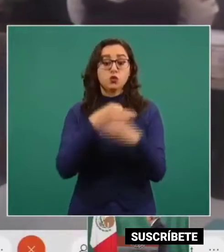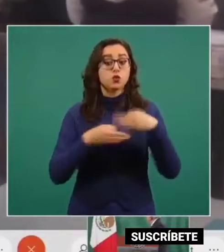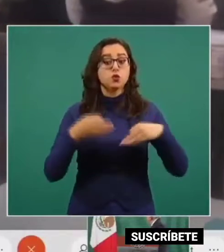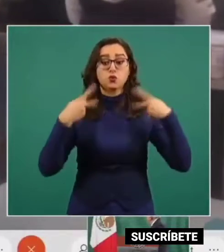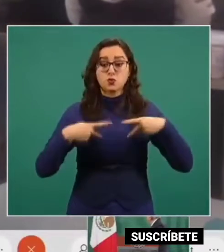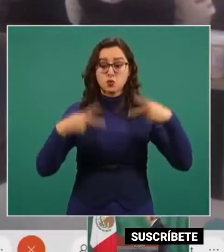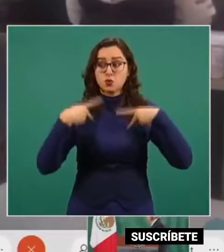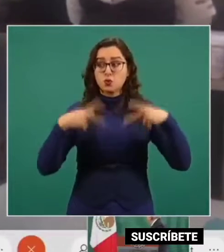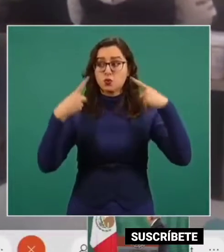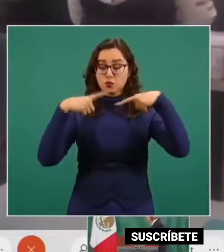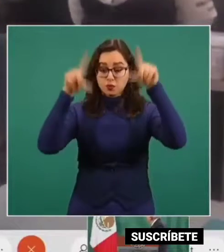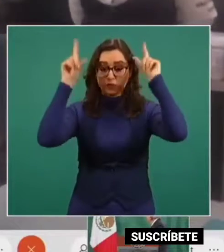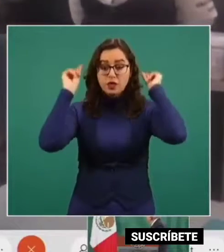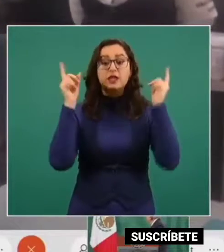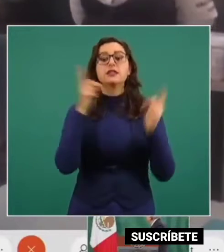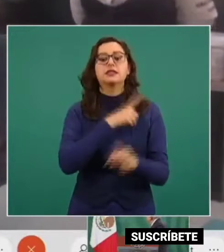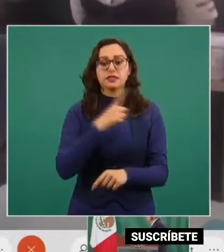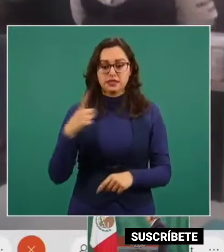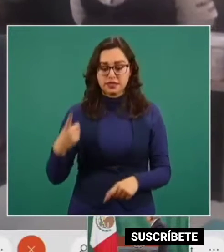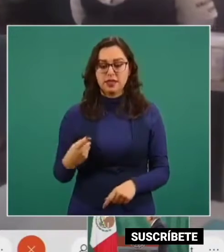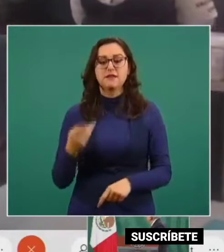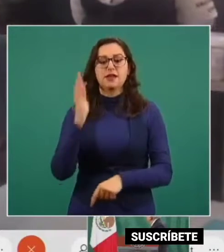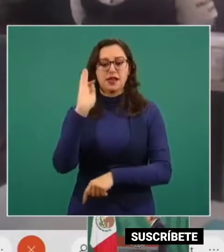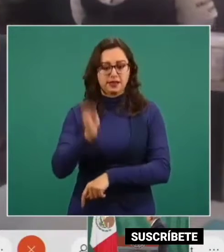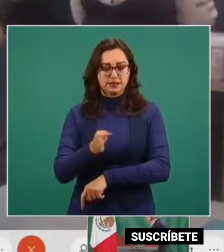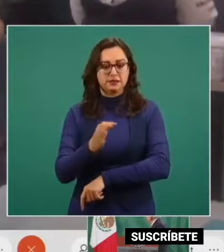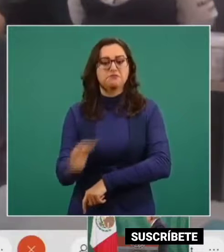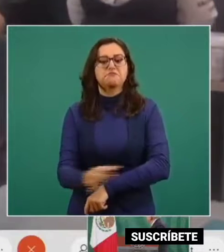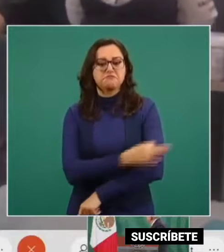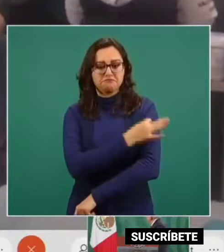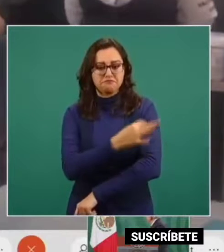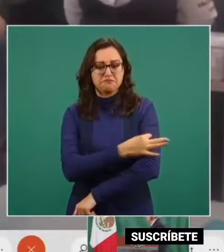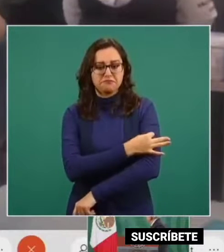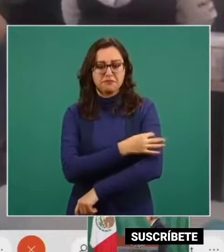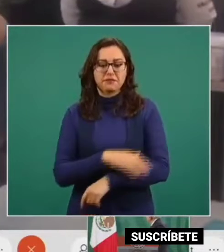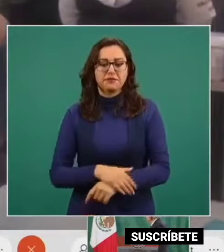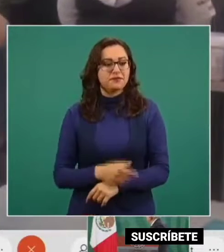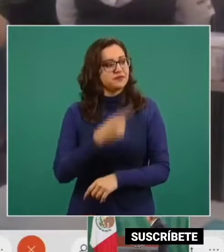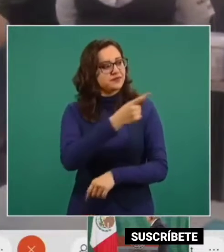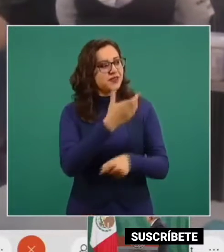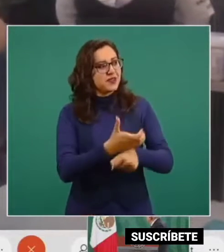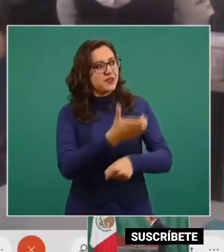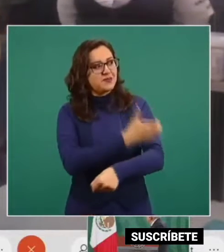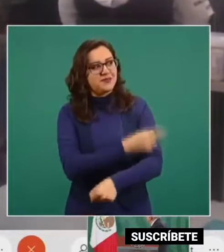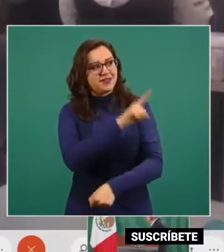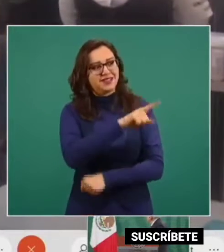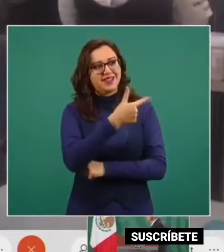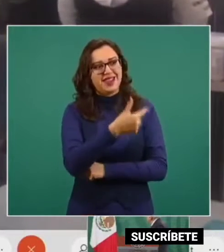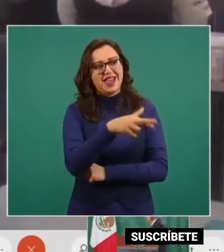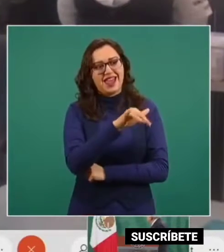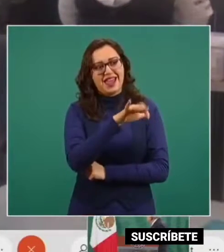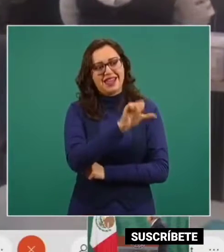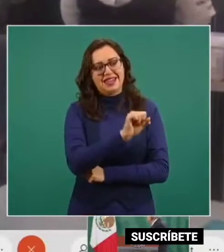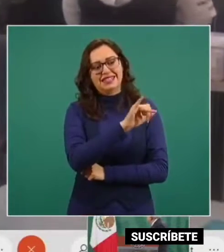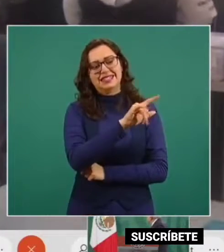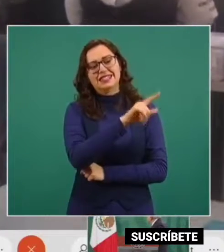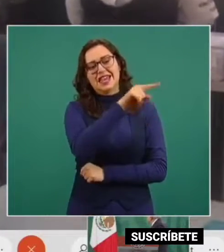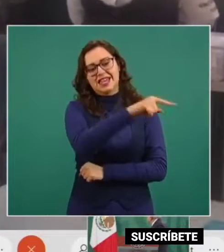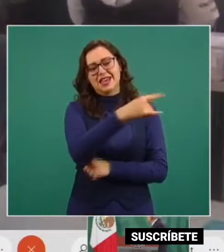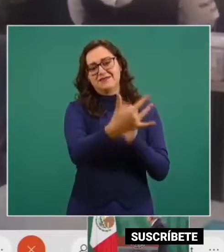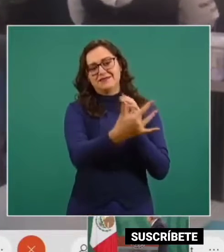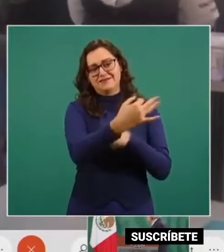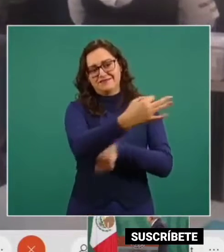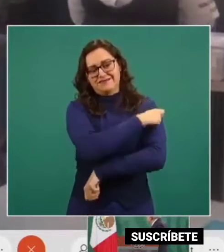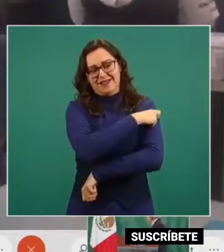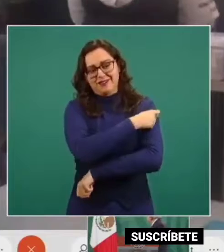que se vacune. Y confío mucho en mi compañerita Gris, que está aquí presente. Gracias,